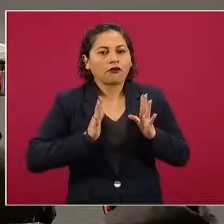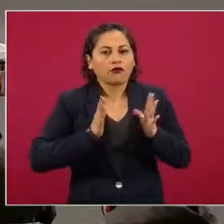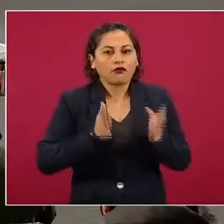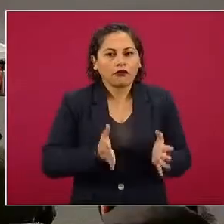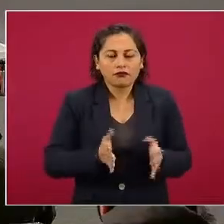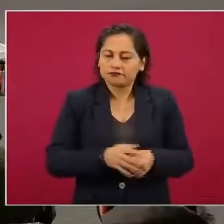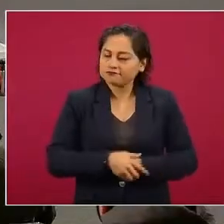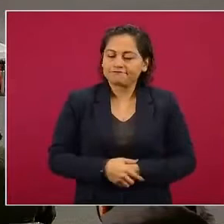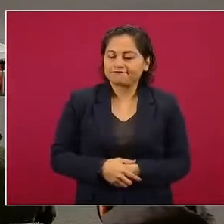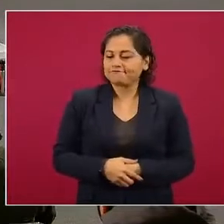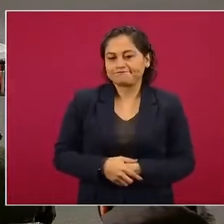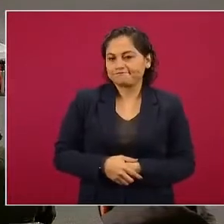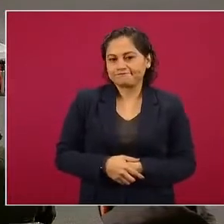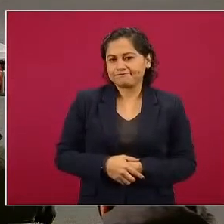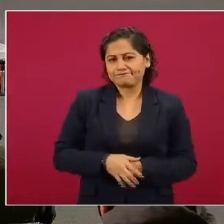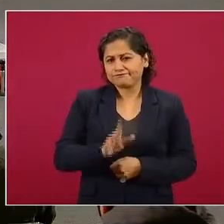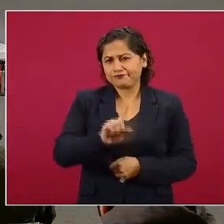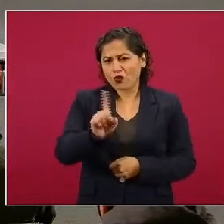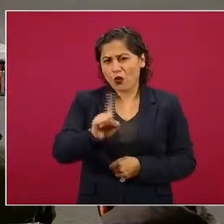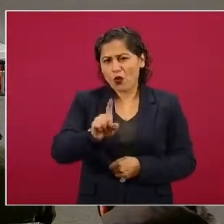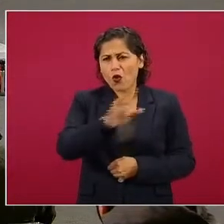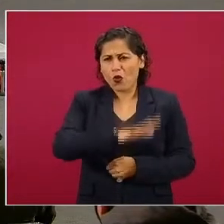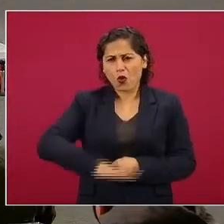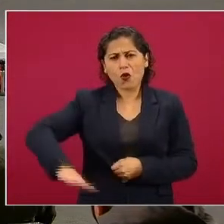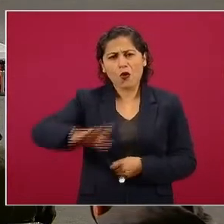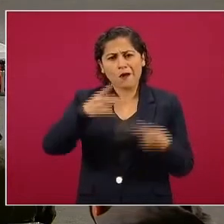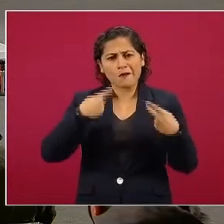La gente está muy consciente